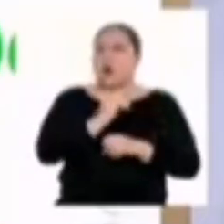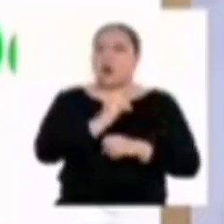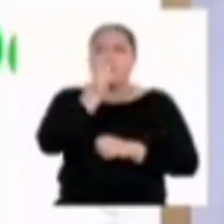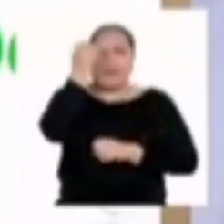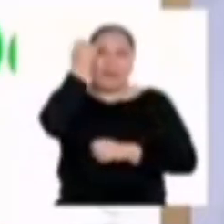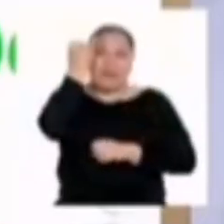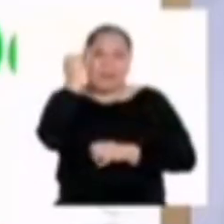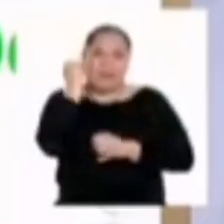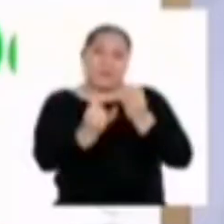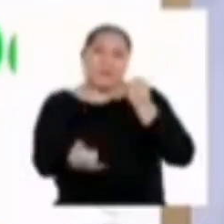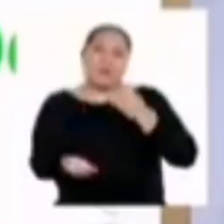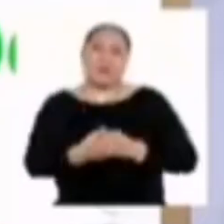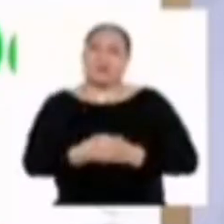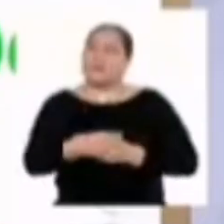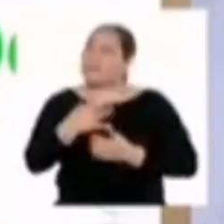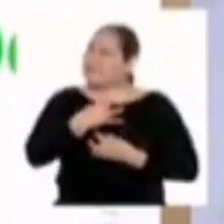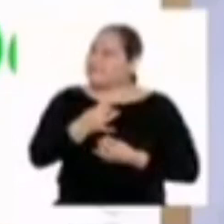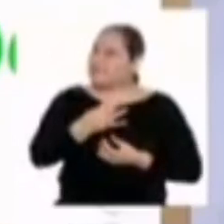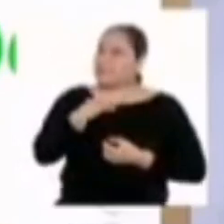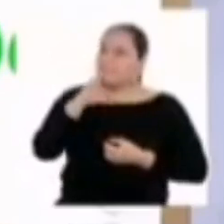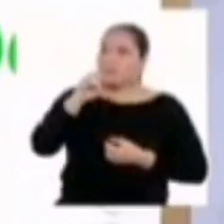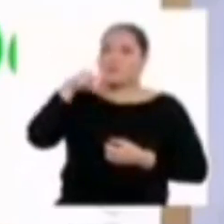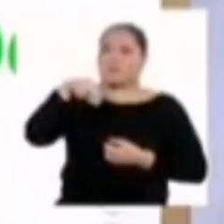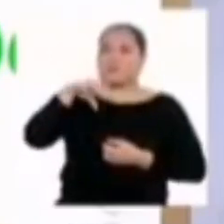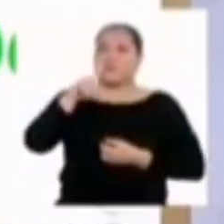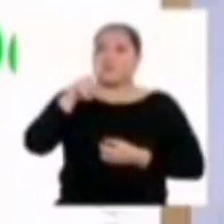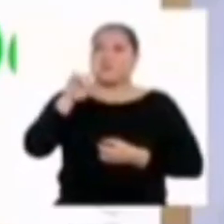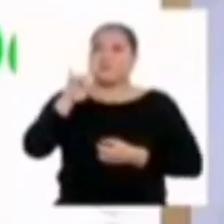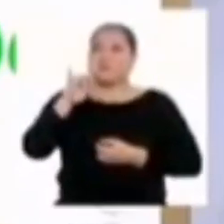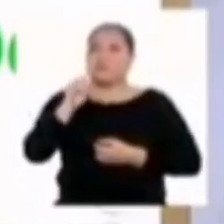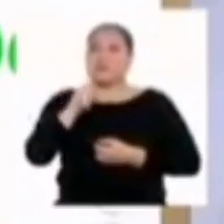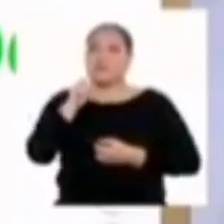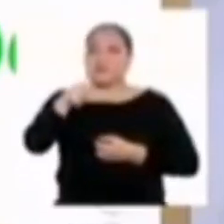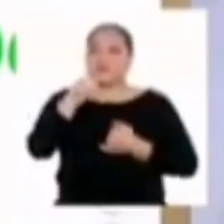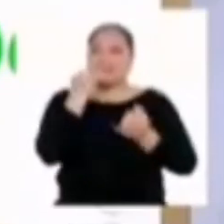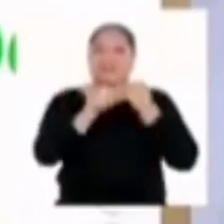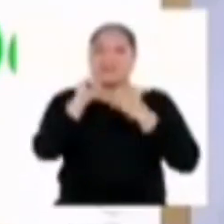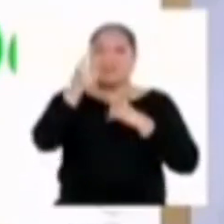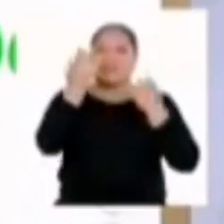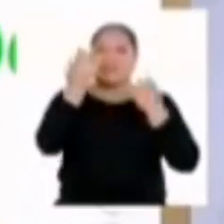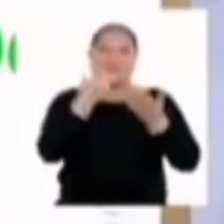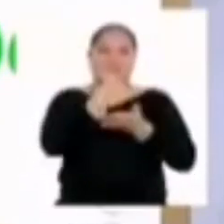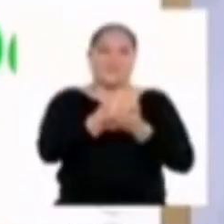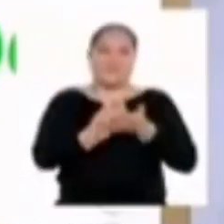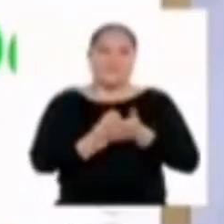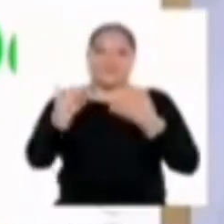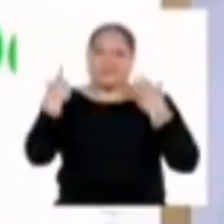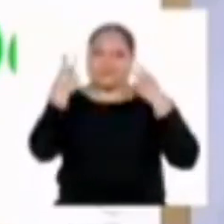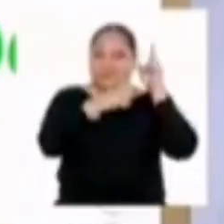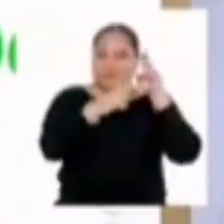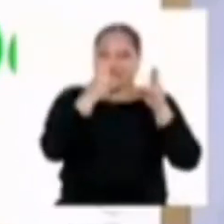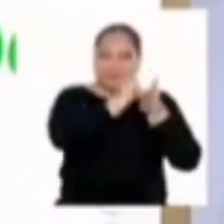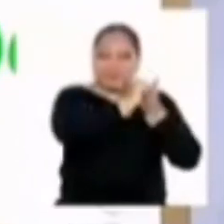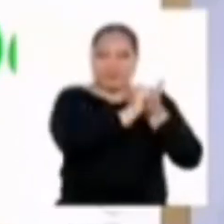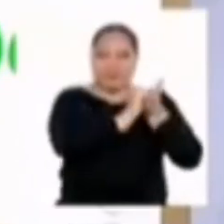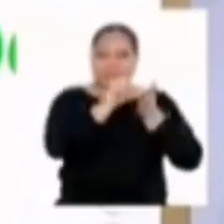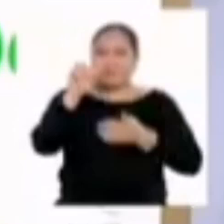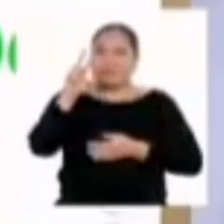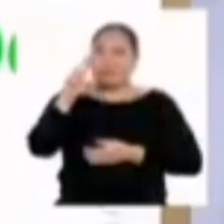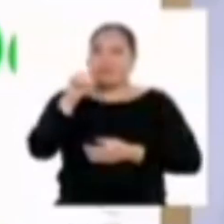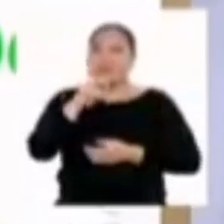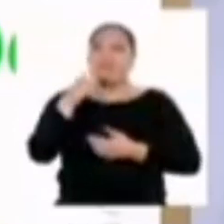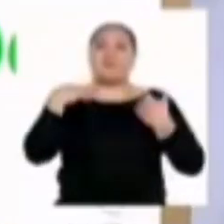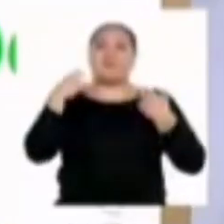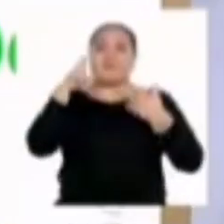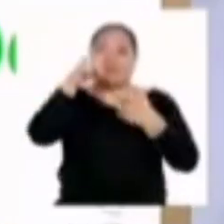¡Qué interesante! Y hablando de conclusiones, aquí terminamos el primer bloque. Y ya identificamos que todo texto argumentativo tiene